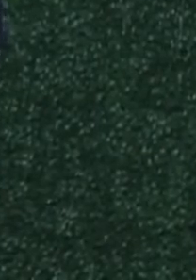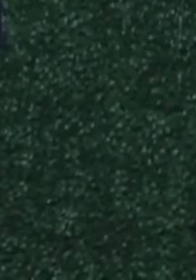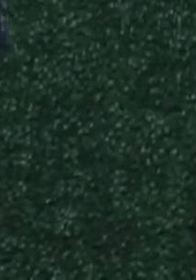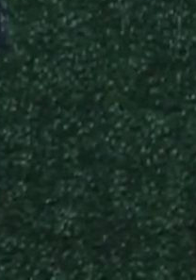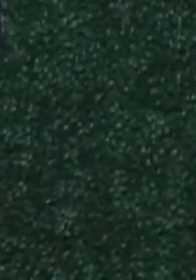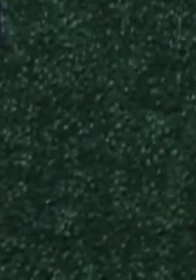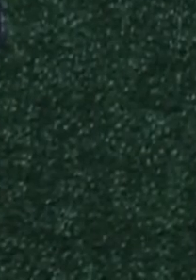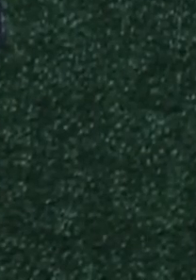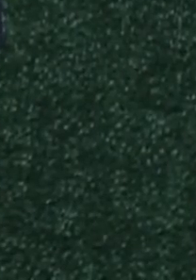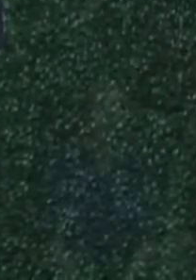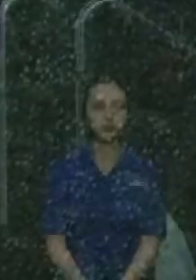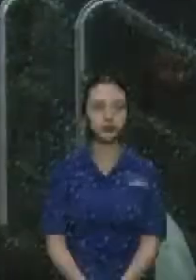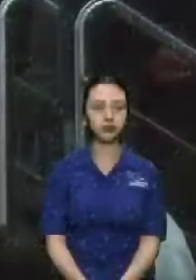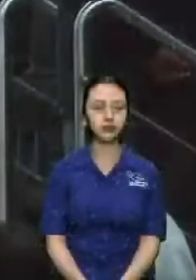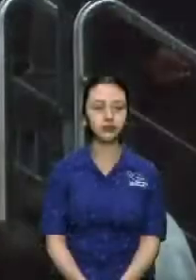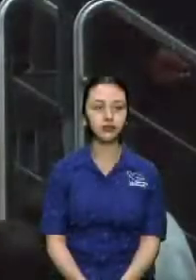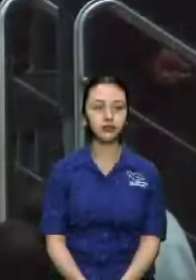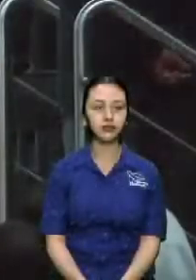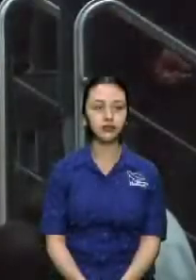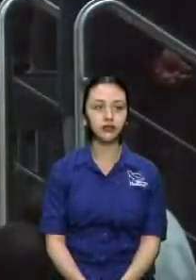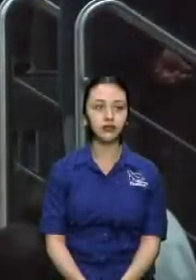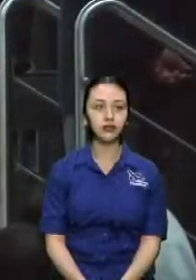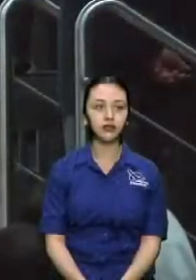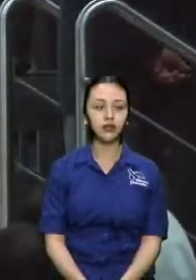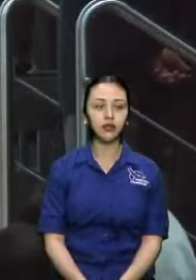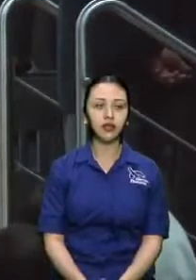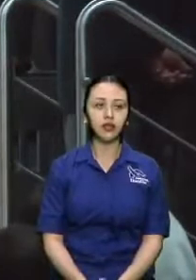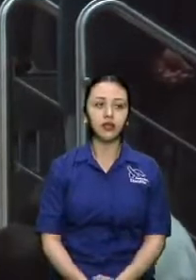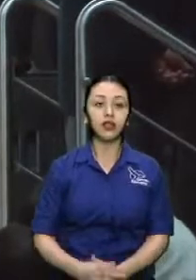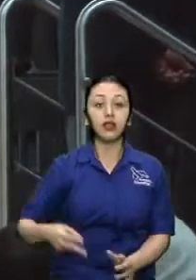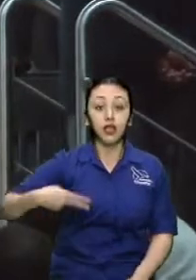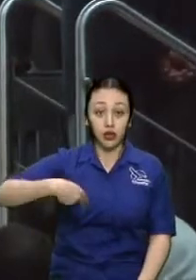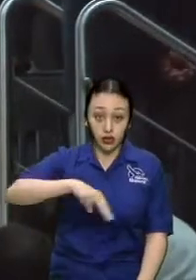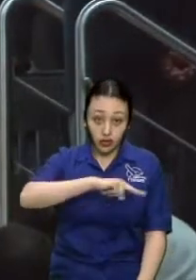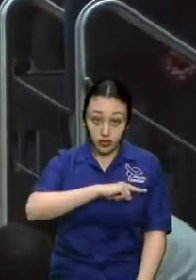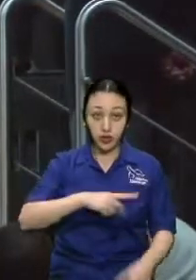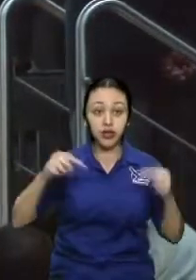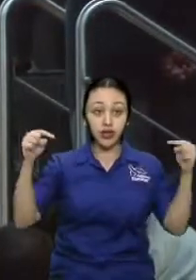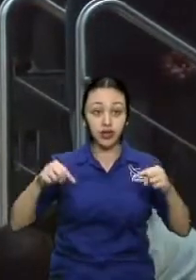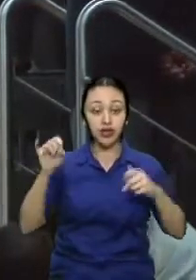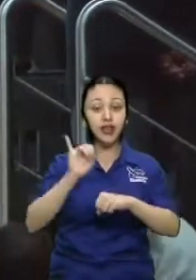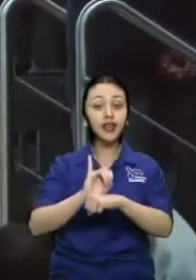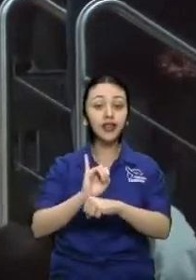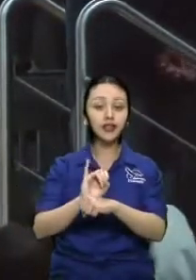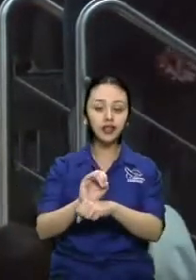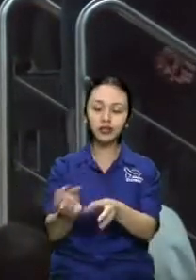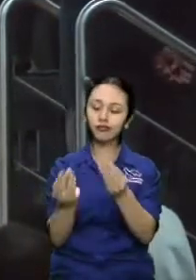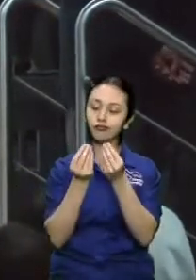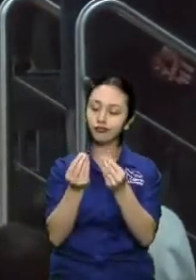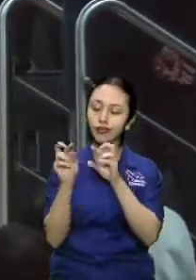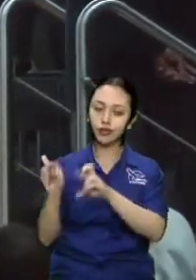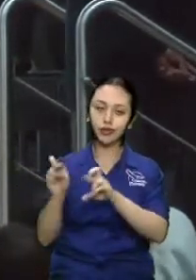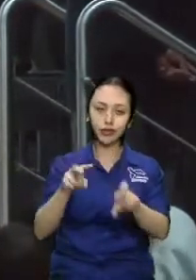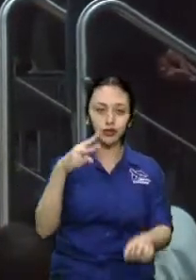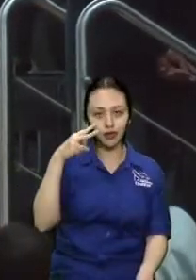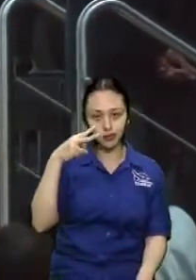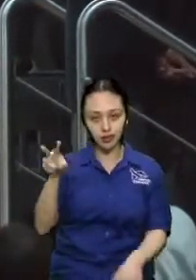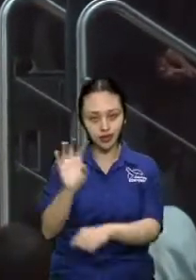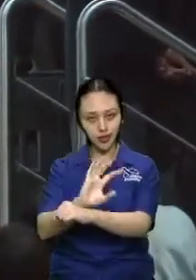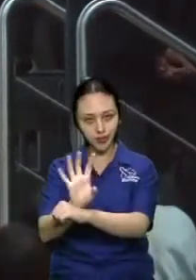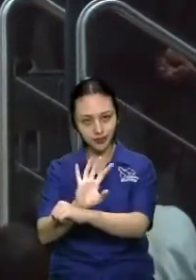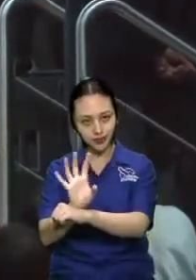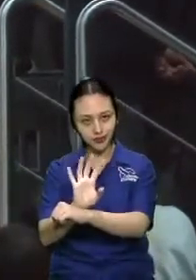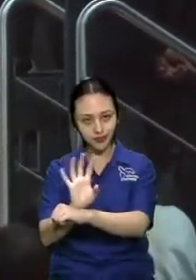dado muchos hijos. Y nosotros, los que estamos hoy presentes y muchos viéndonos en las redes, son